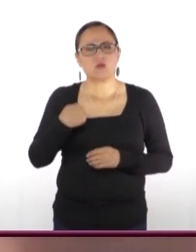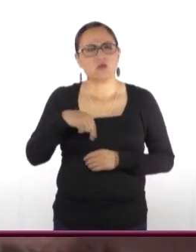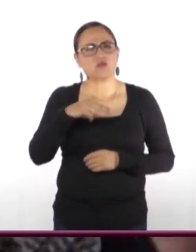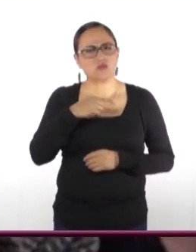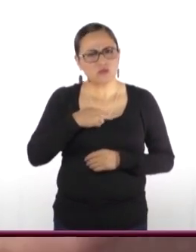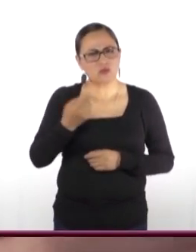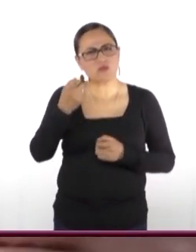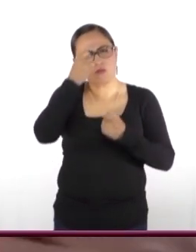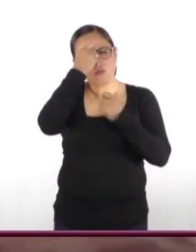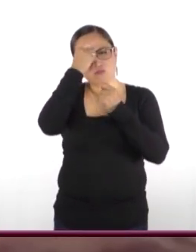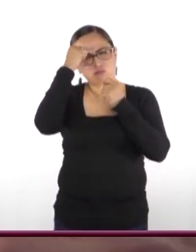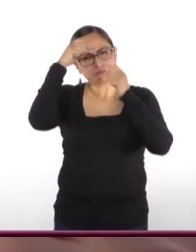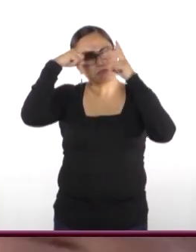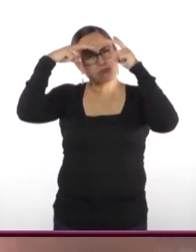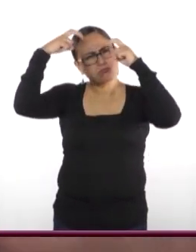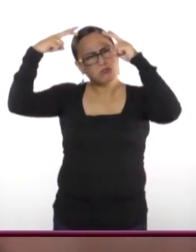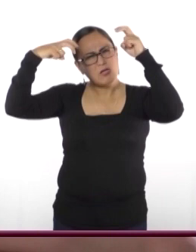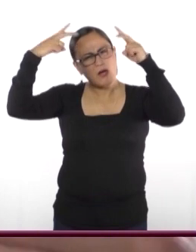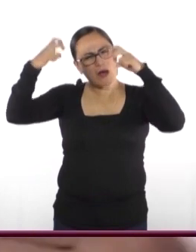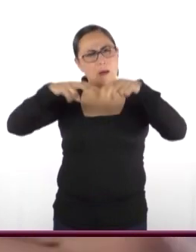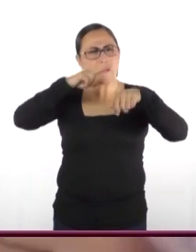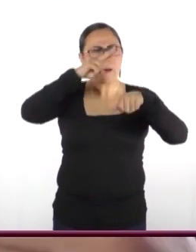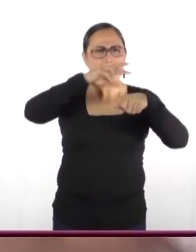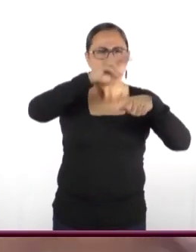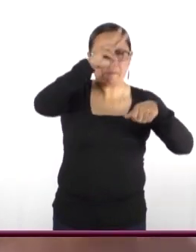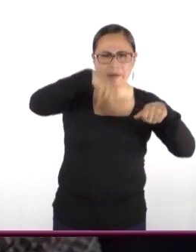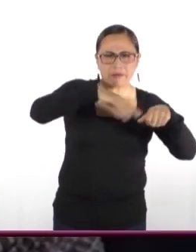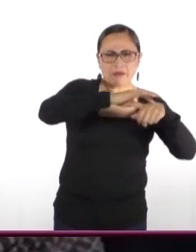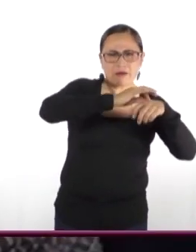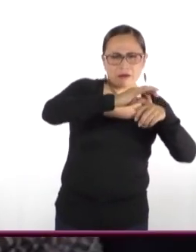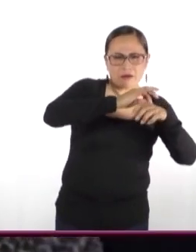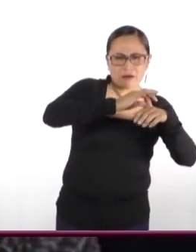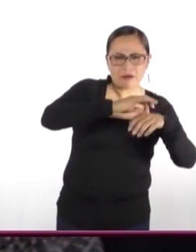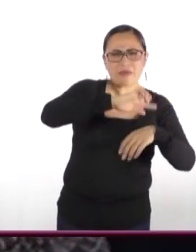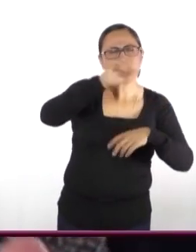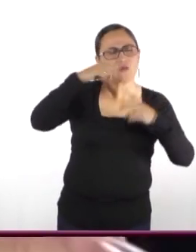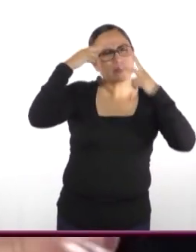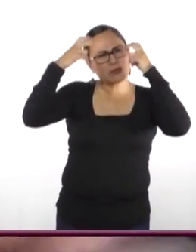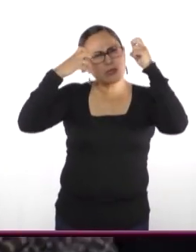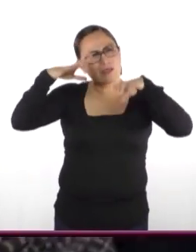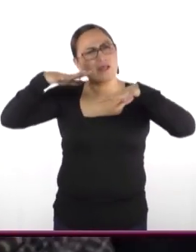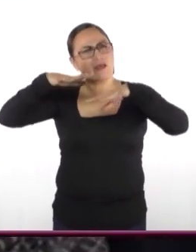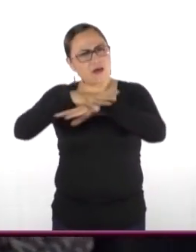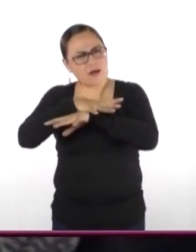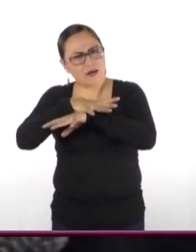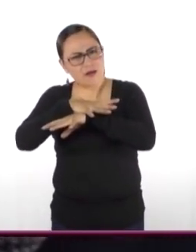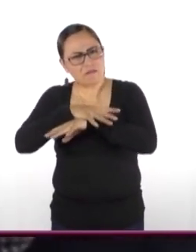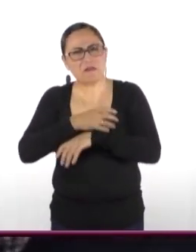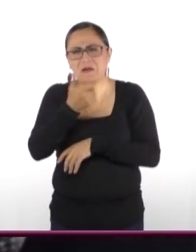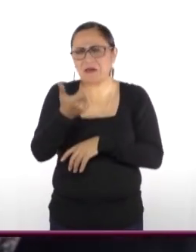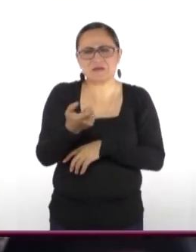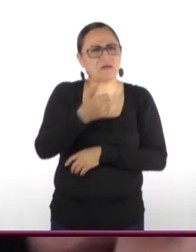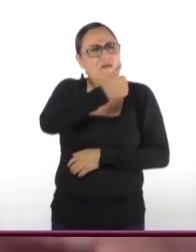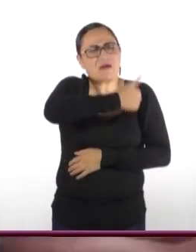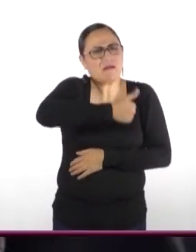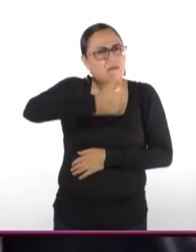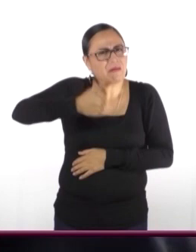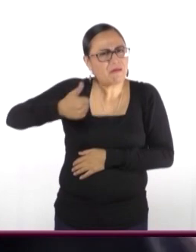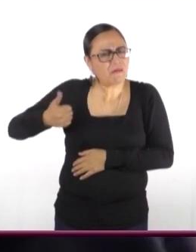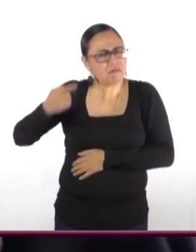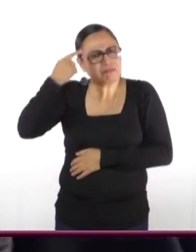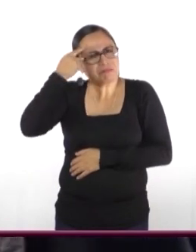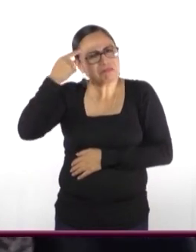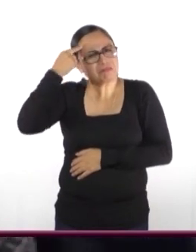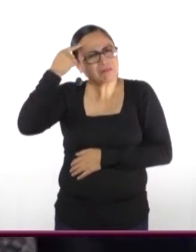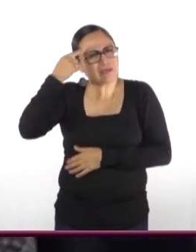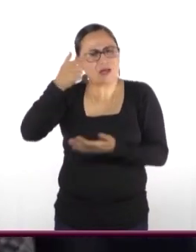poder concebir las posibilidades que tiene la realidad de transformarse. Que yo creo que eso es pues, muy importante en la vida de